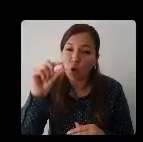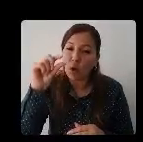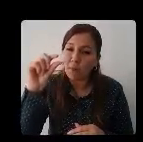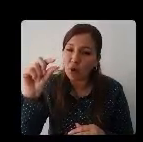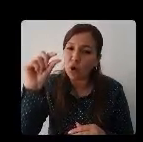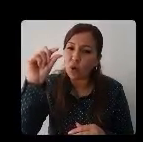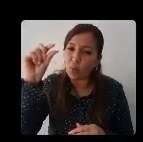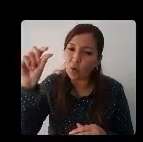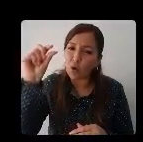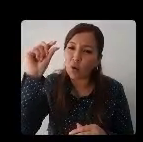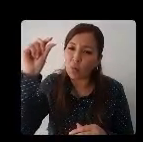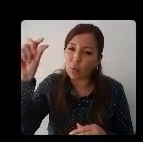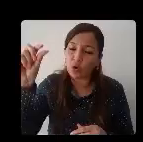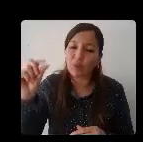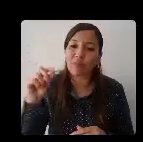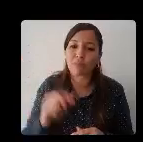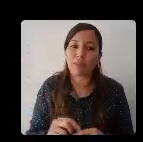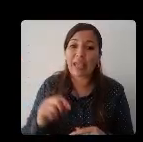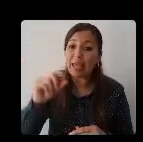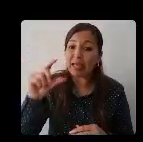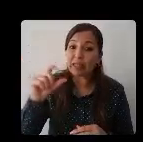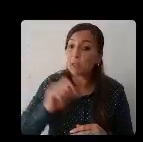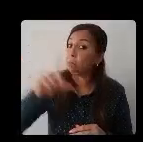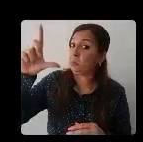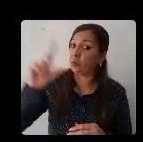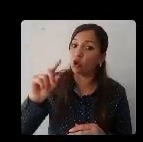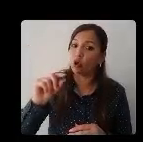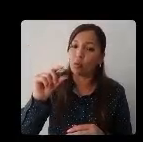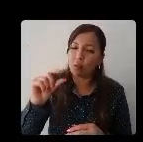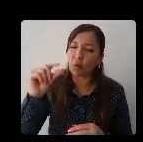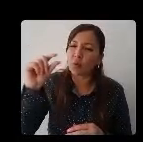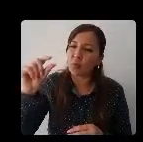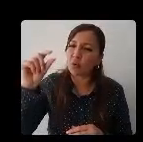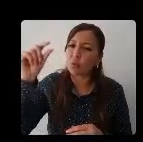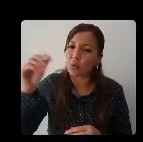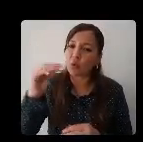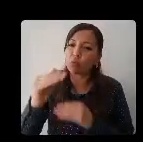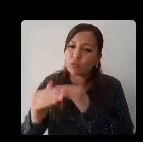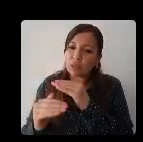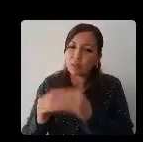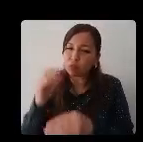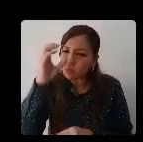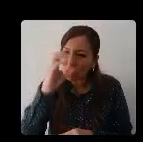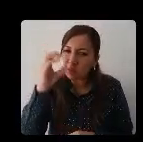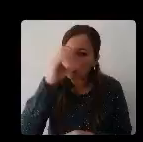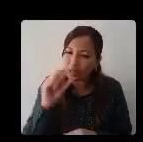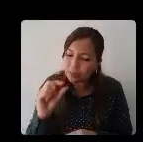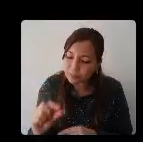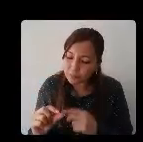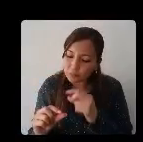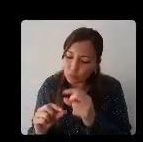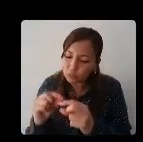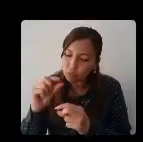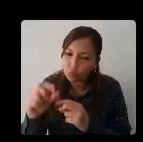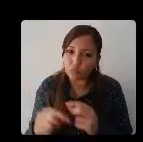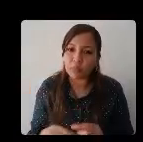es mi pasión, mi inspiración. Y se nota, Clara, cuando te